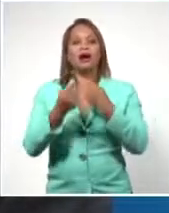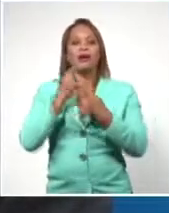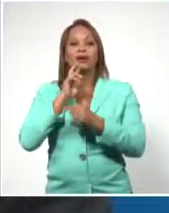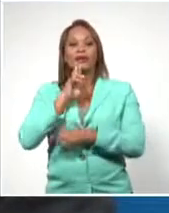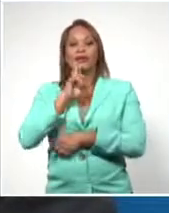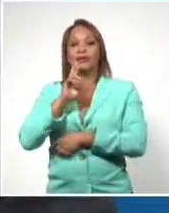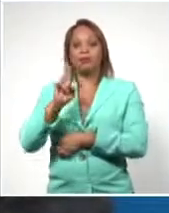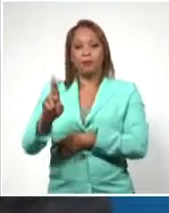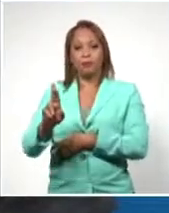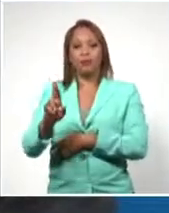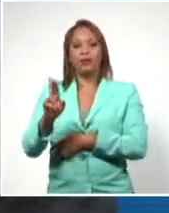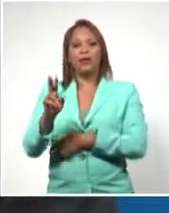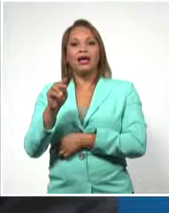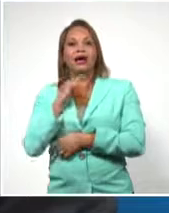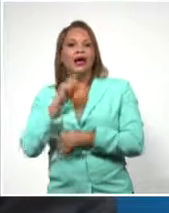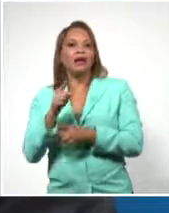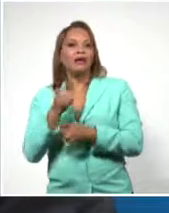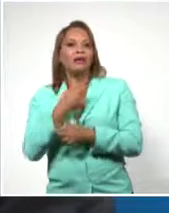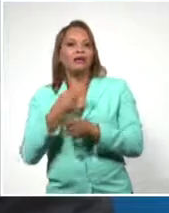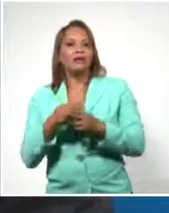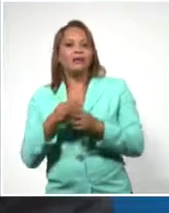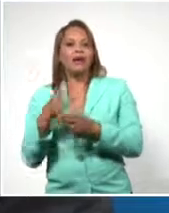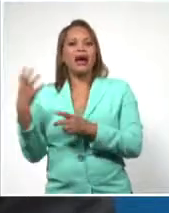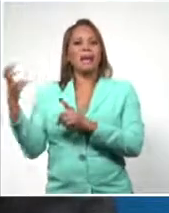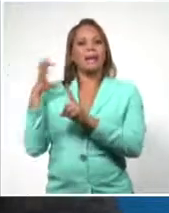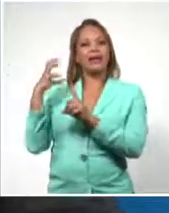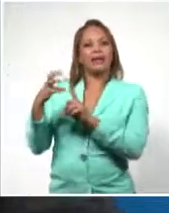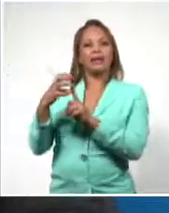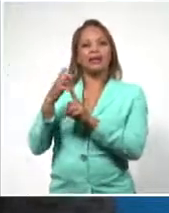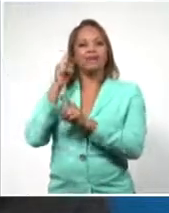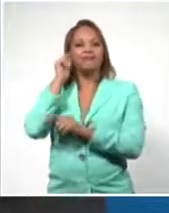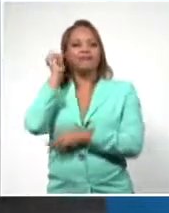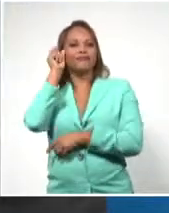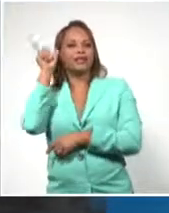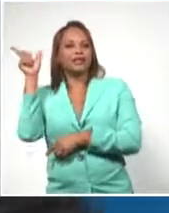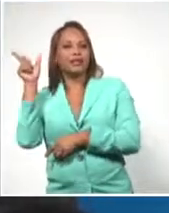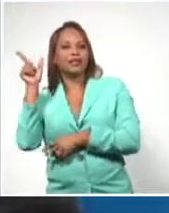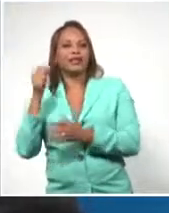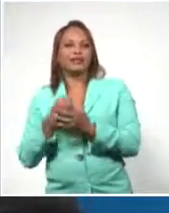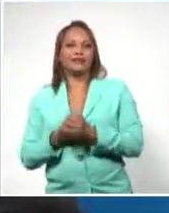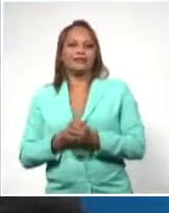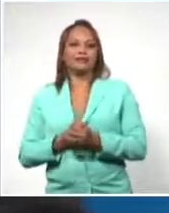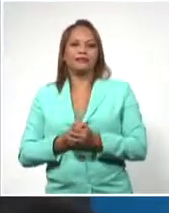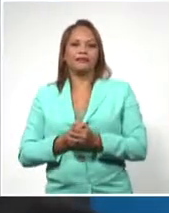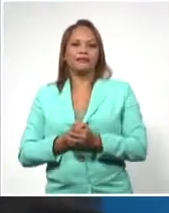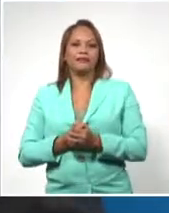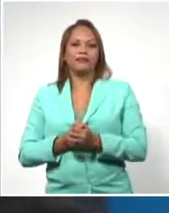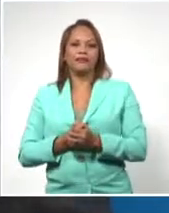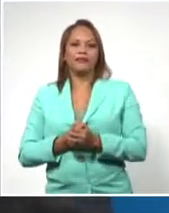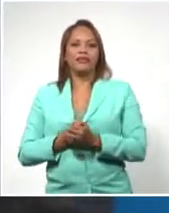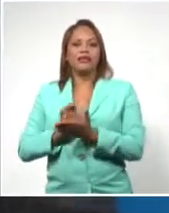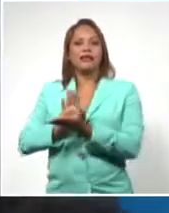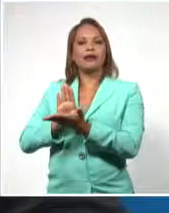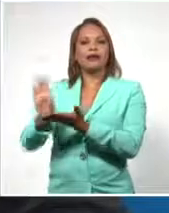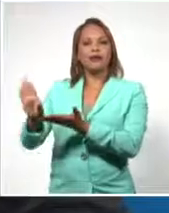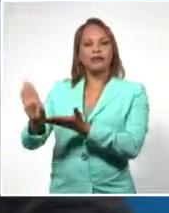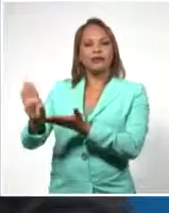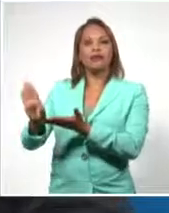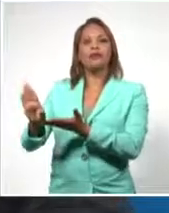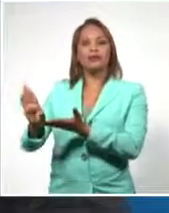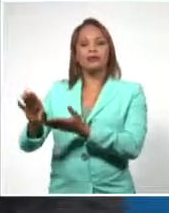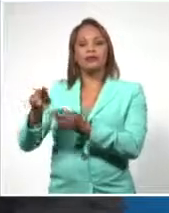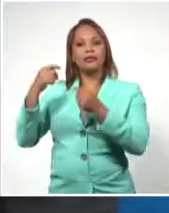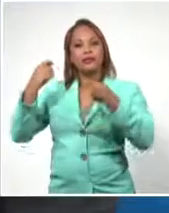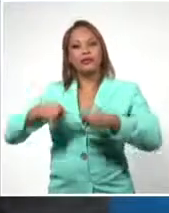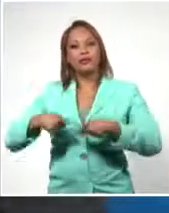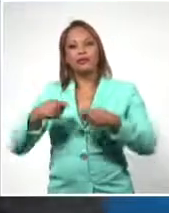respuesta a las llamadas amenazas estratégicas no nucleares. Rechazamos la decisión